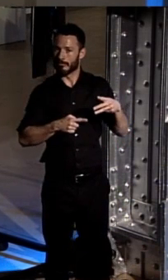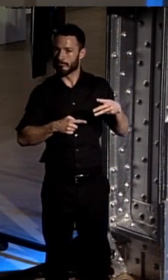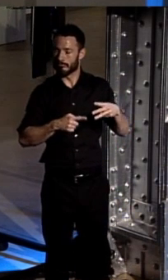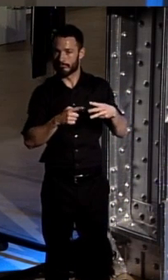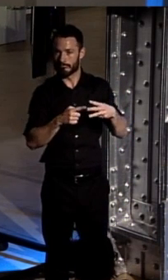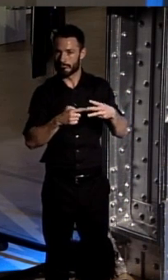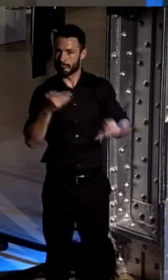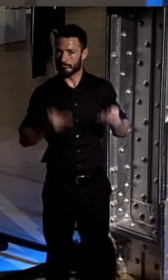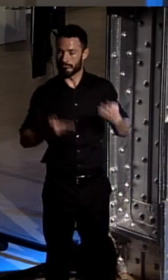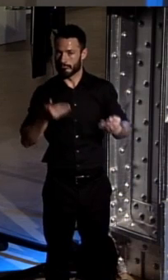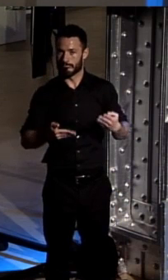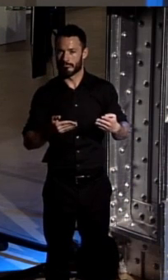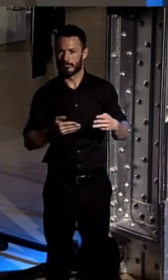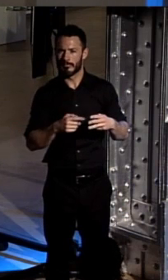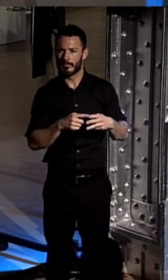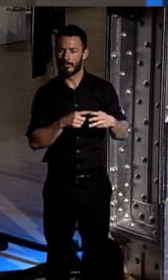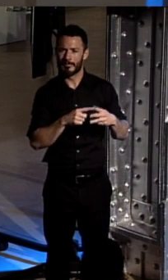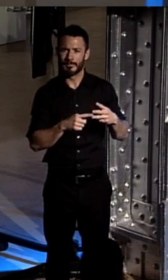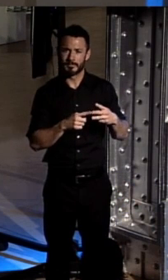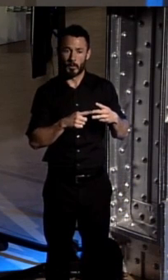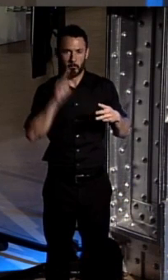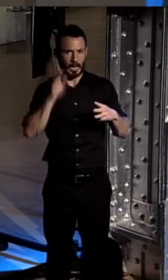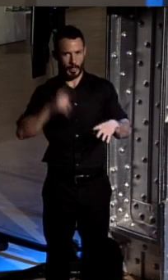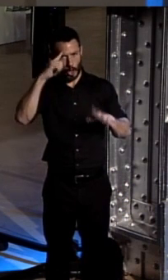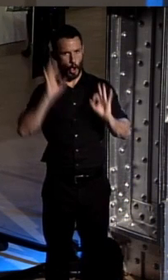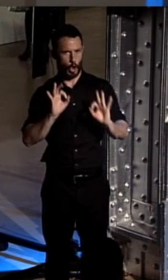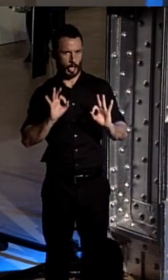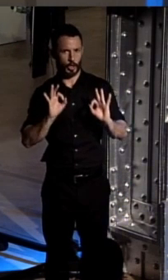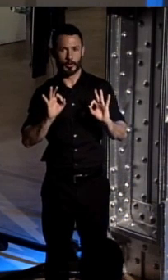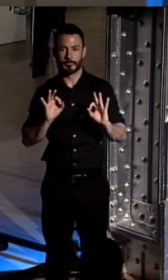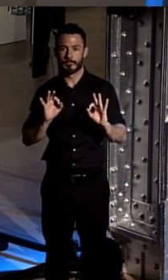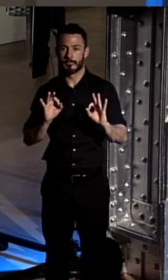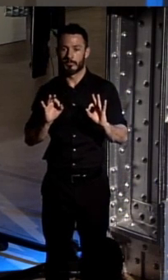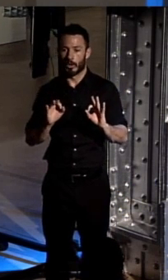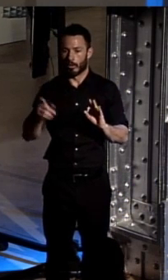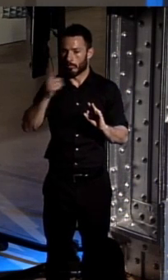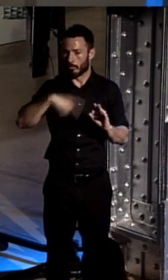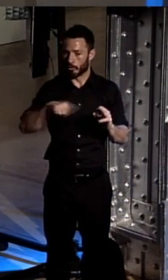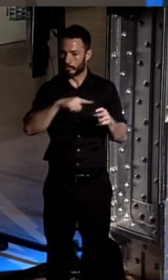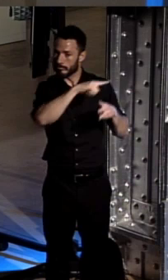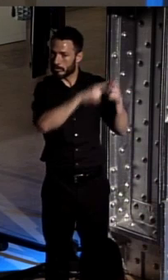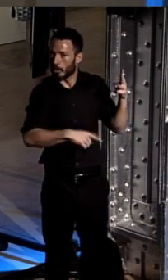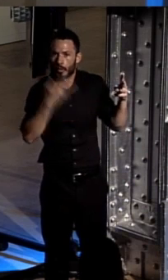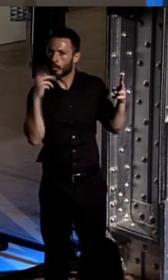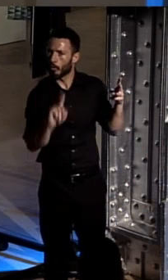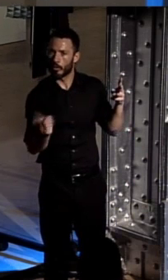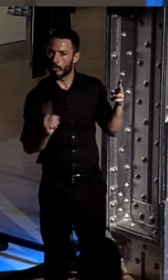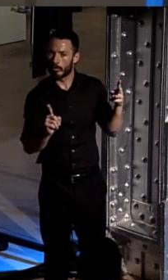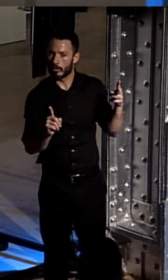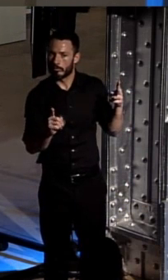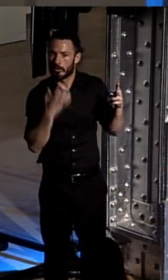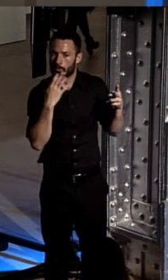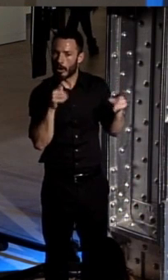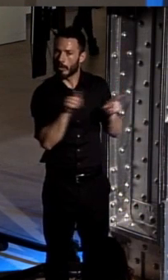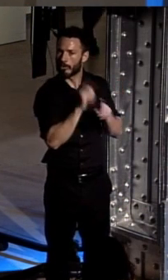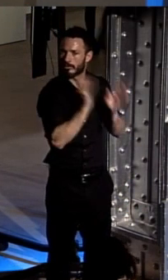es como antes de Cara de Carlos, que esto parece tan obvio. Yo no sé si ustedes se dieron cuenta, pero ustedes no saben nada de esa gente. No saben cómo tratan a sus hermanos,